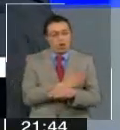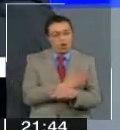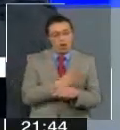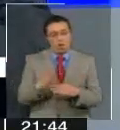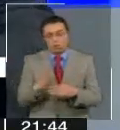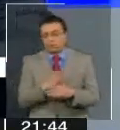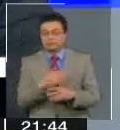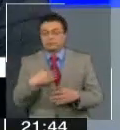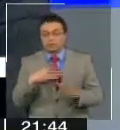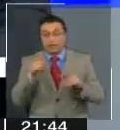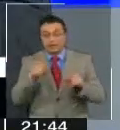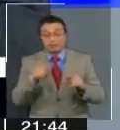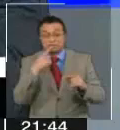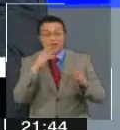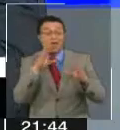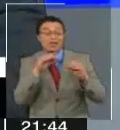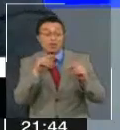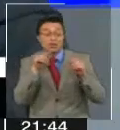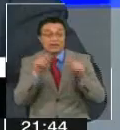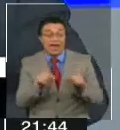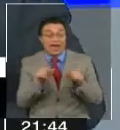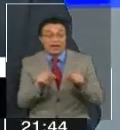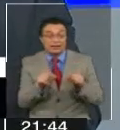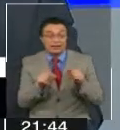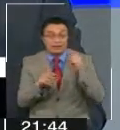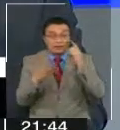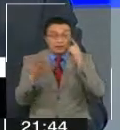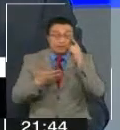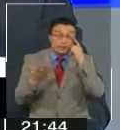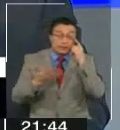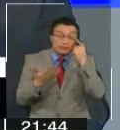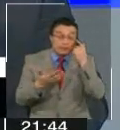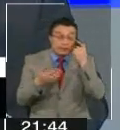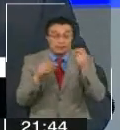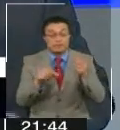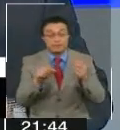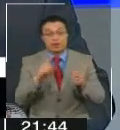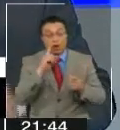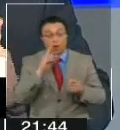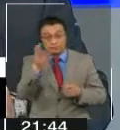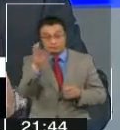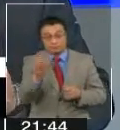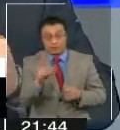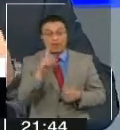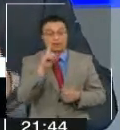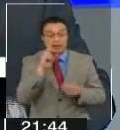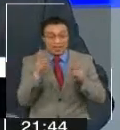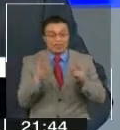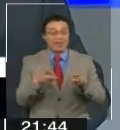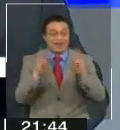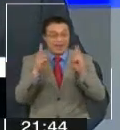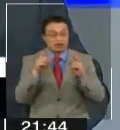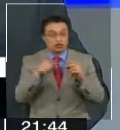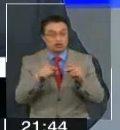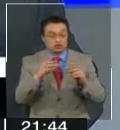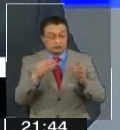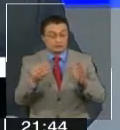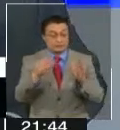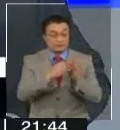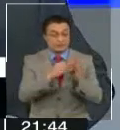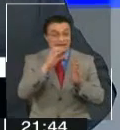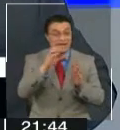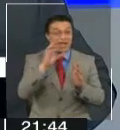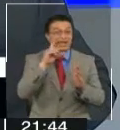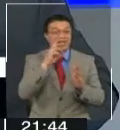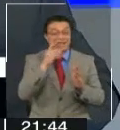único, lo que se discutía ahí, en esa minuta, era si el señor tenía derecho a que se le considerara su asignación de función